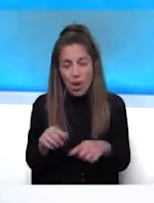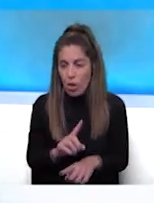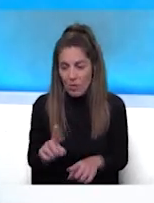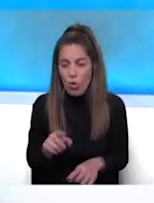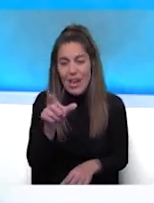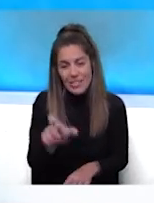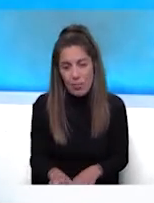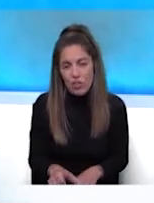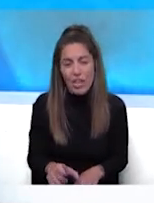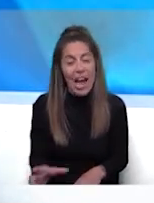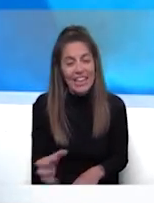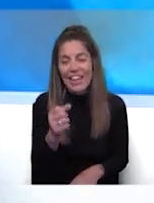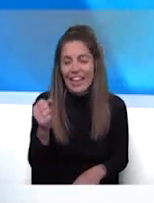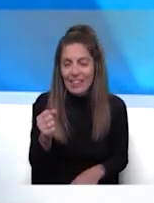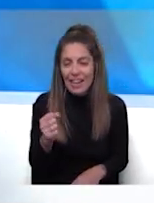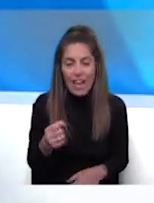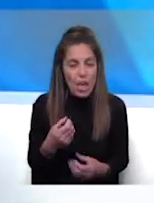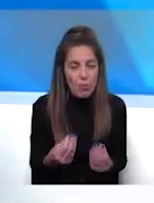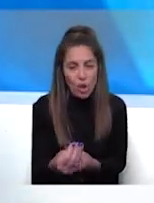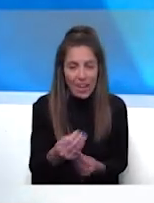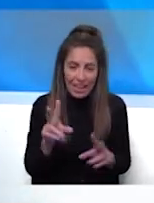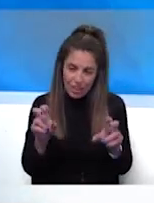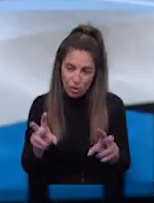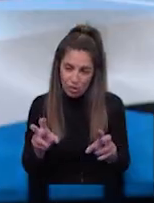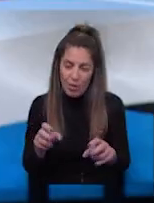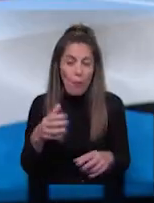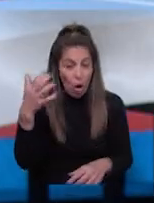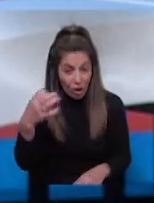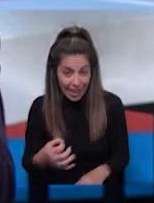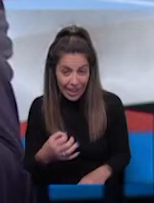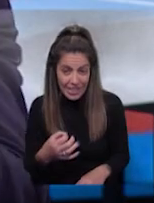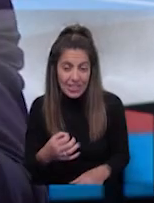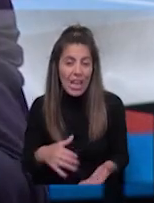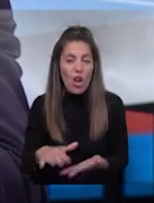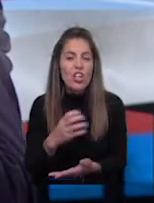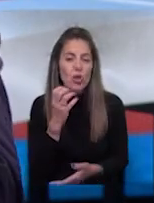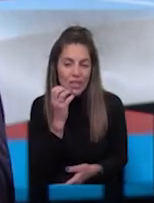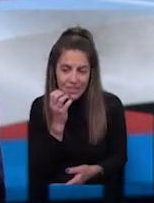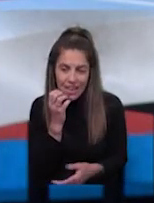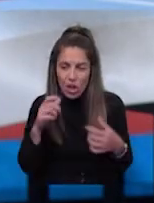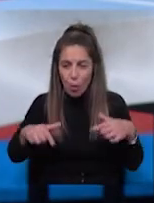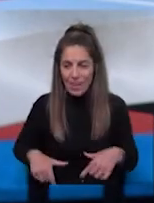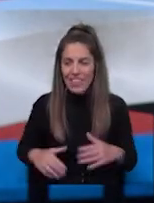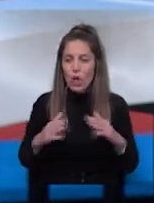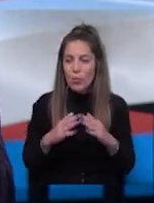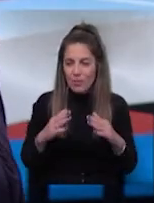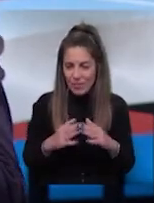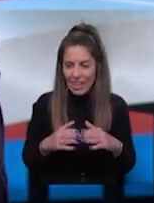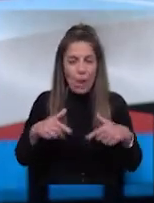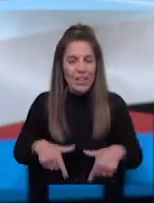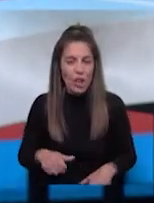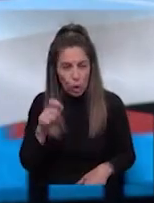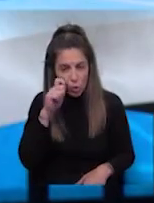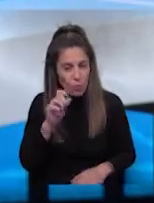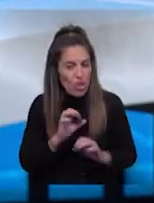esa gente hay que rescatarla y ponerla en estos temas. Pero vos creés, por ejemplo, en los casos Astesiano, Ministerio de Vivienda, Ministerio de Turismo, ¿no